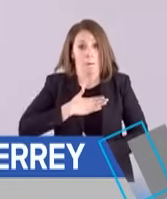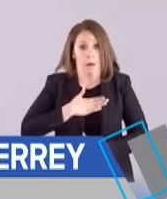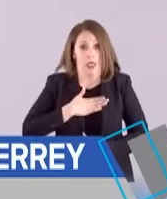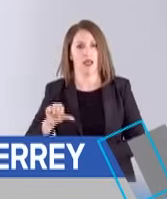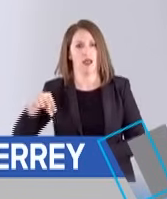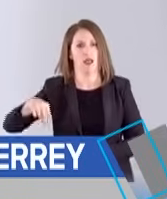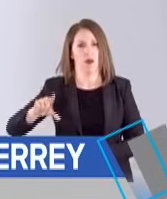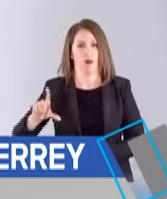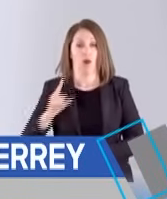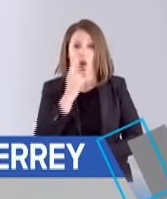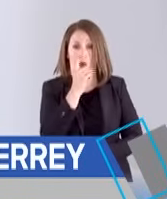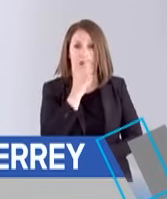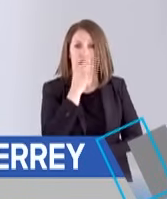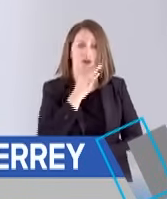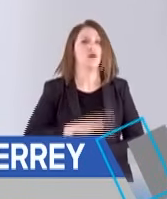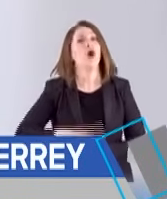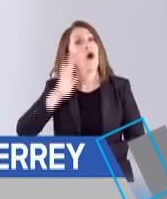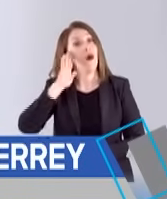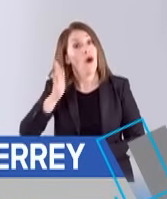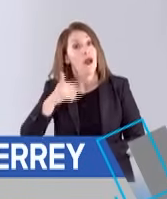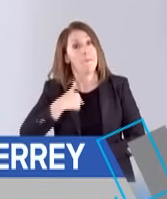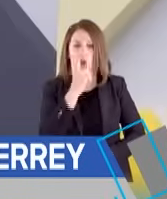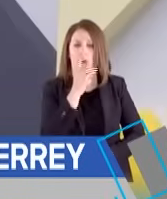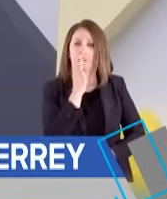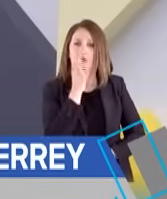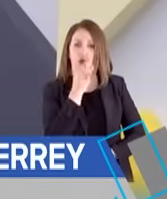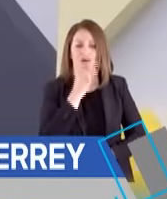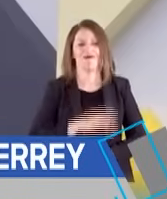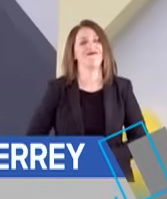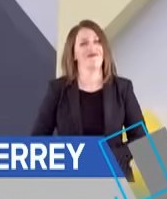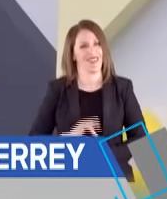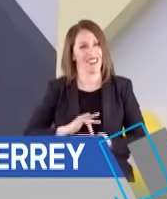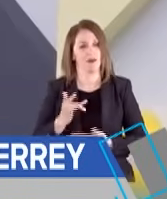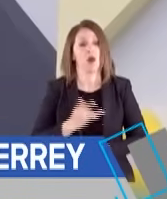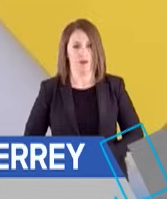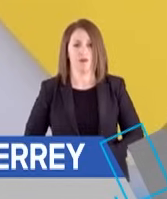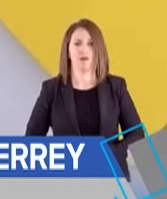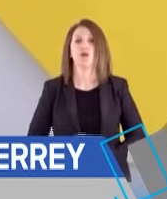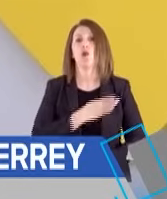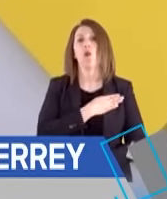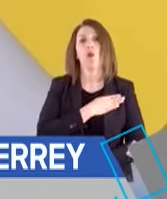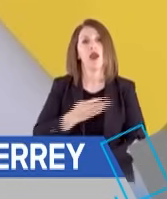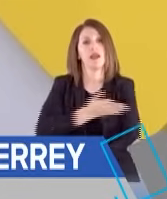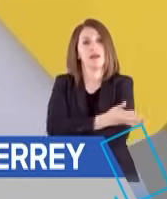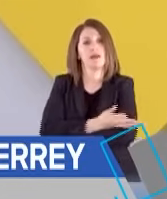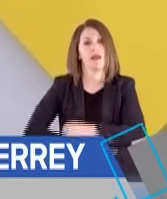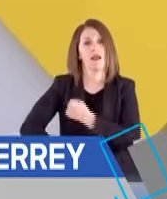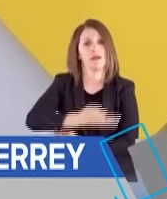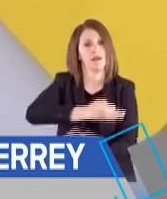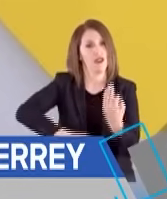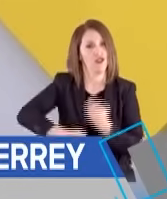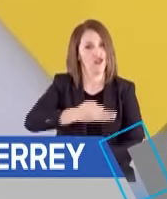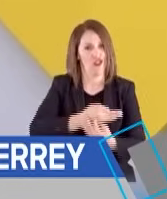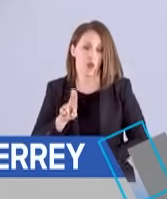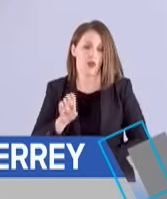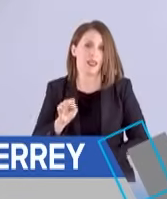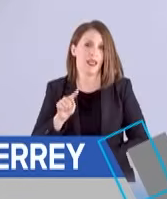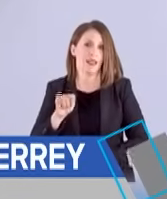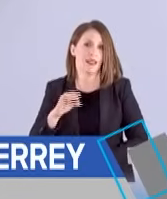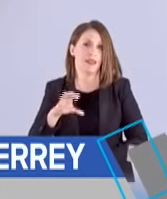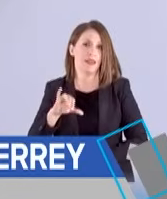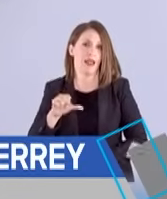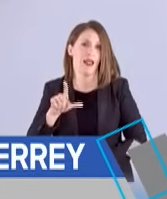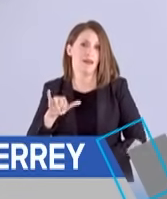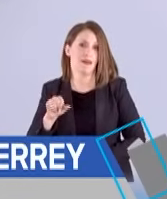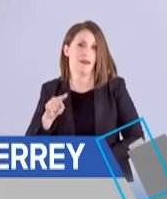del Instituto Estatal Electoral y de Participación Ciudadana. En el tema de seguridad, Mariana Rodríguez Cantú, candidata de Movimiento Ciudadano,